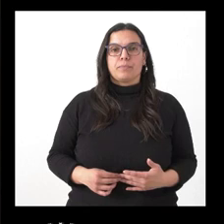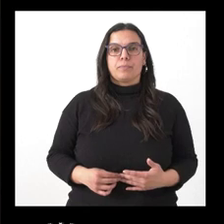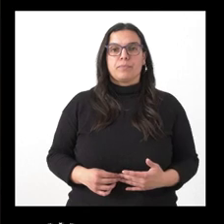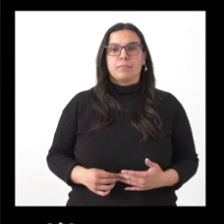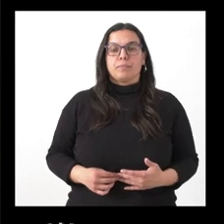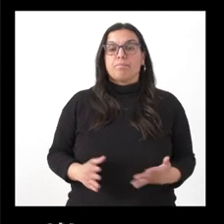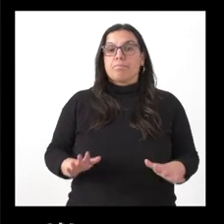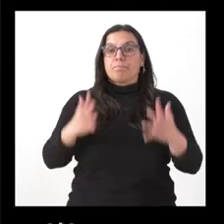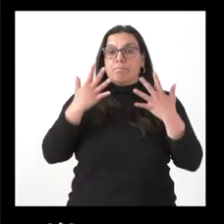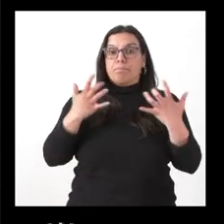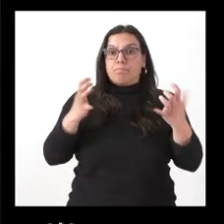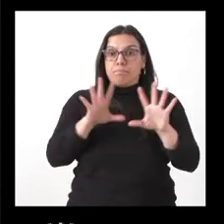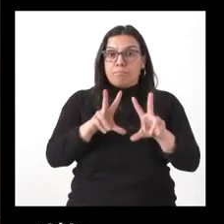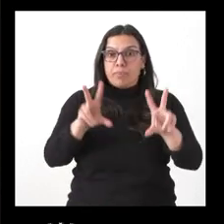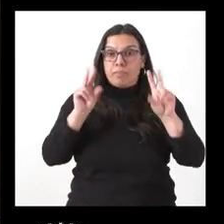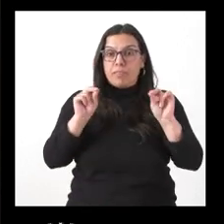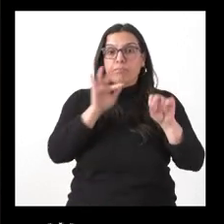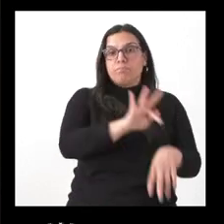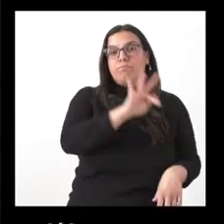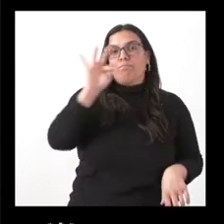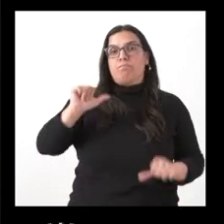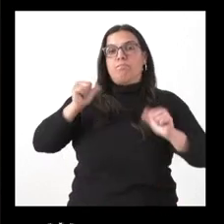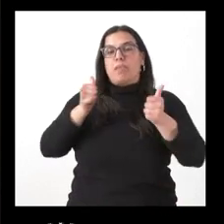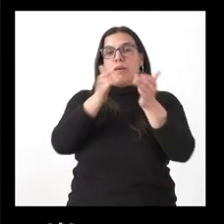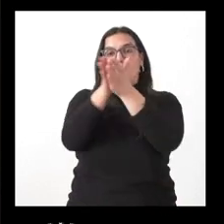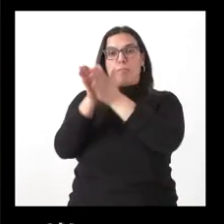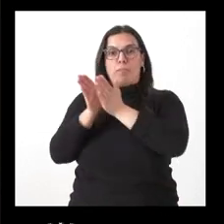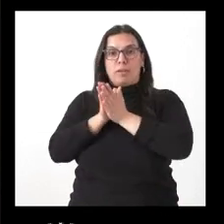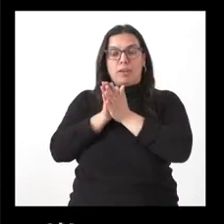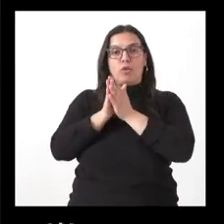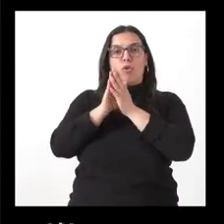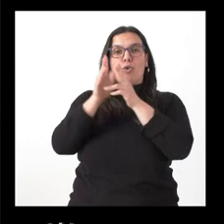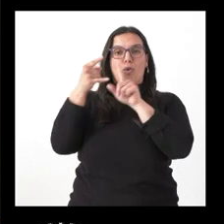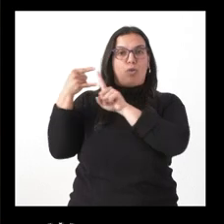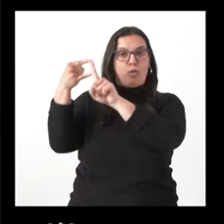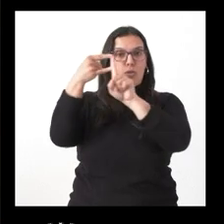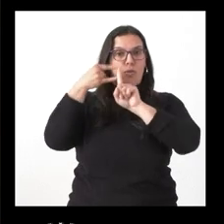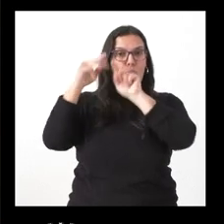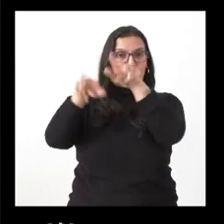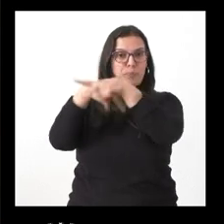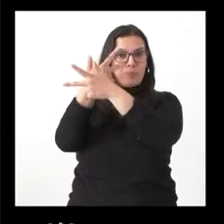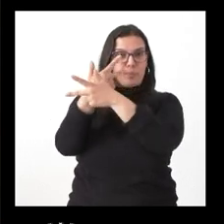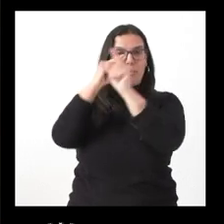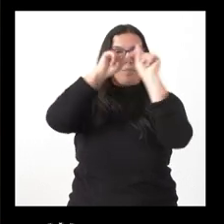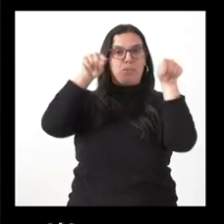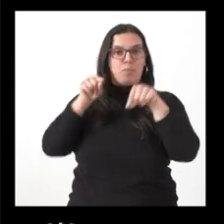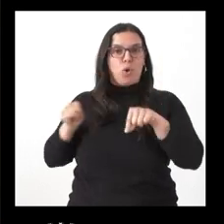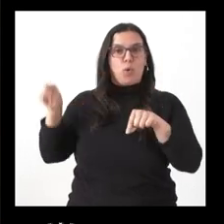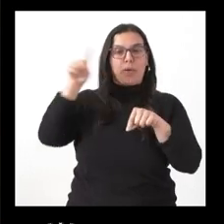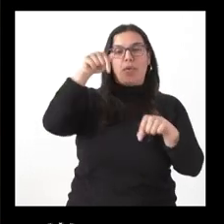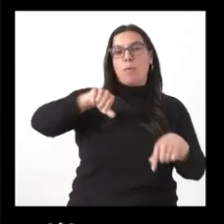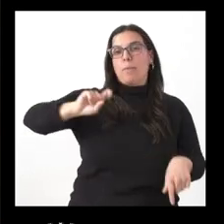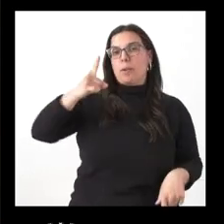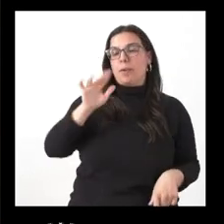si no hay más preguntas damos paso a los compañeros que nos siguen desde las diferentes provincias hoy comenzamos